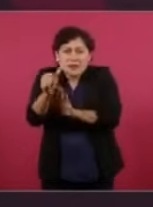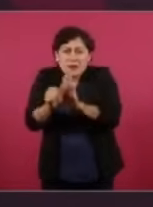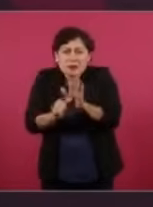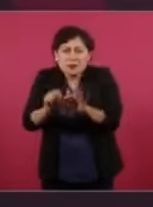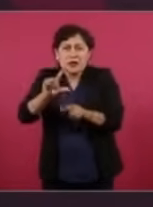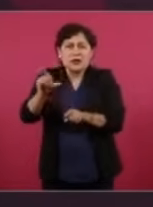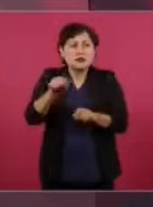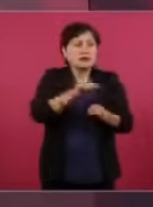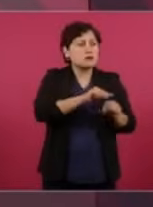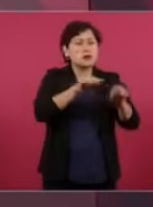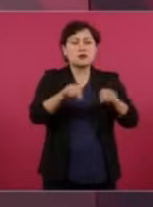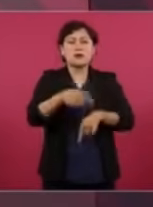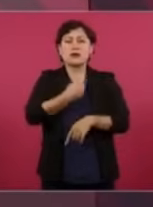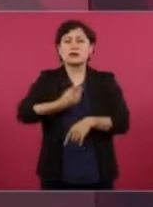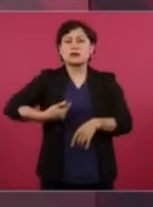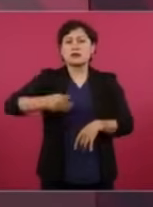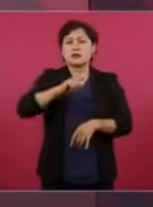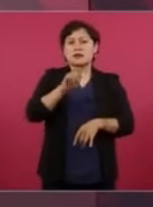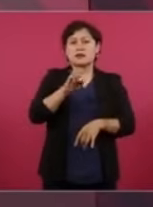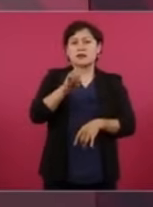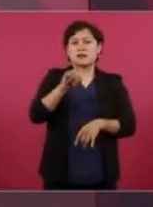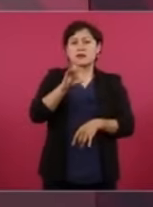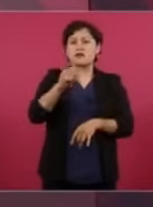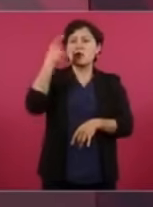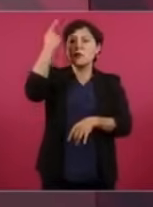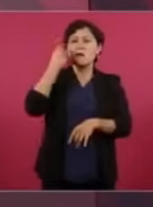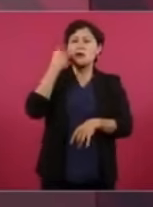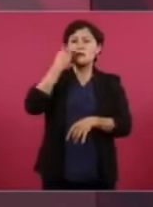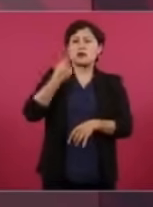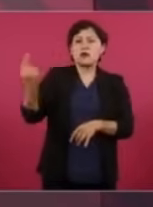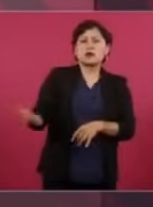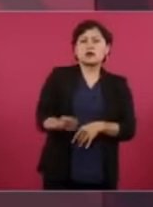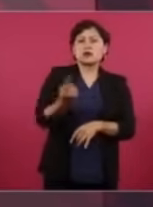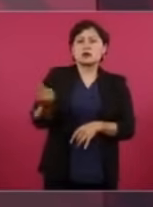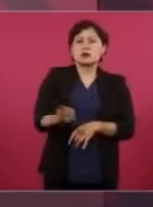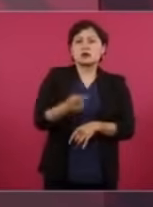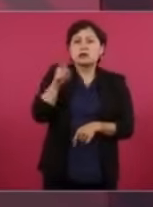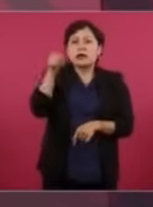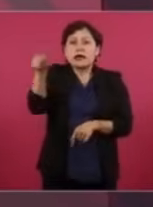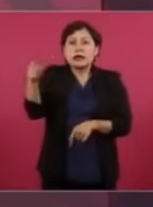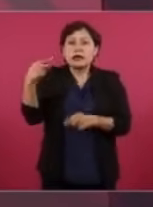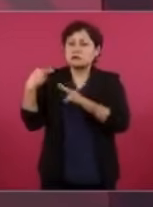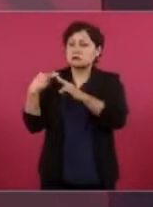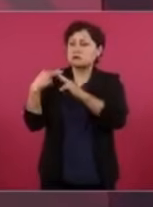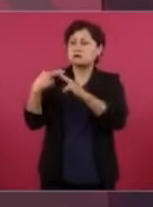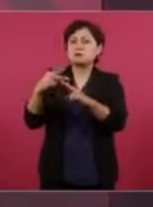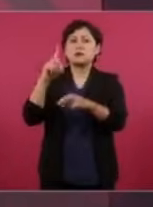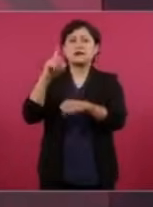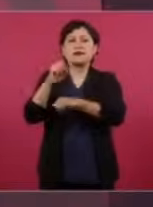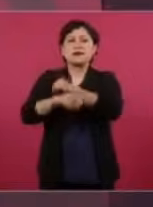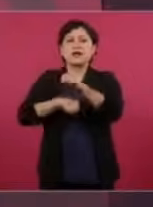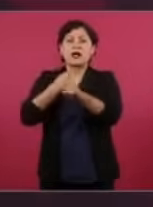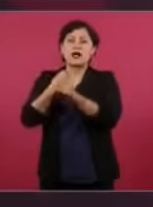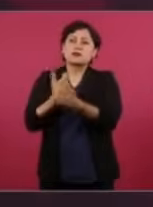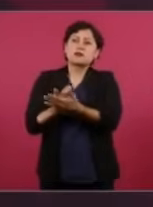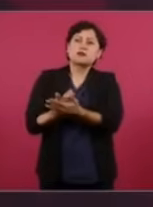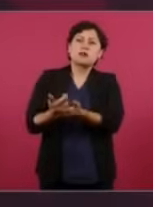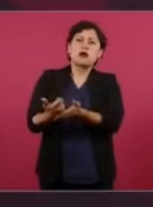permite recibir, lleva 30 años recibiendo